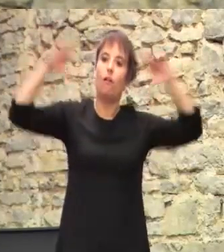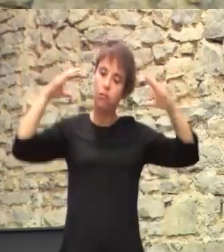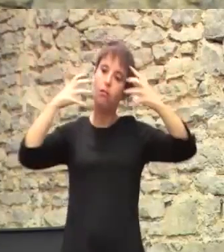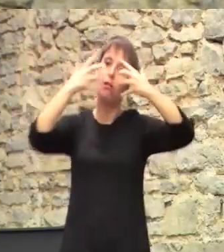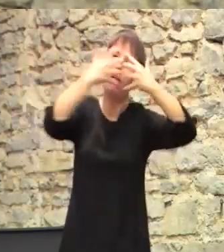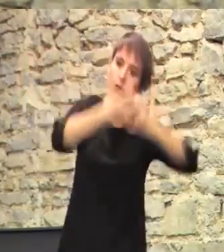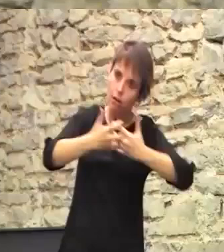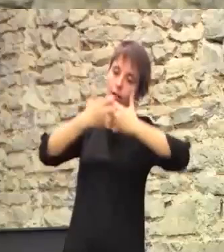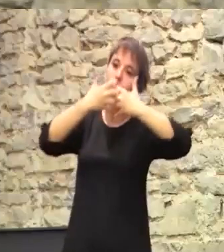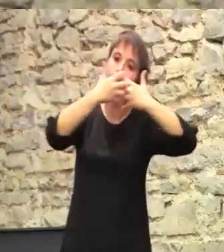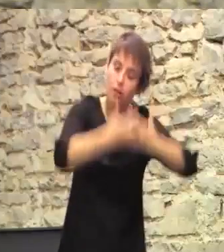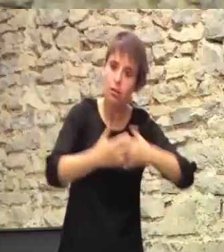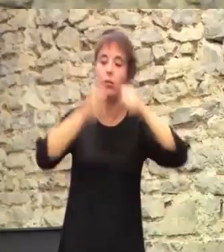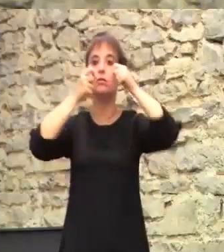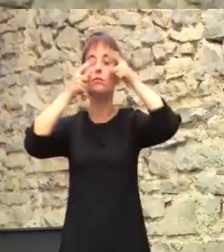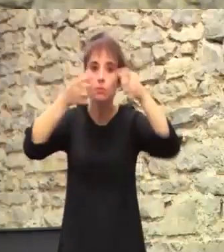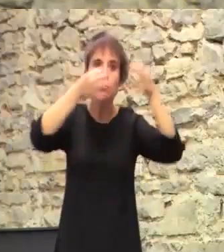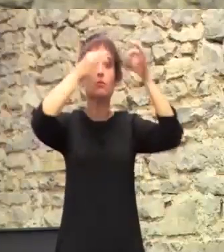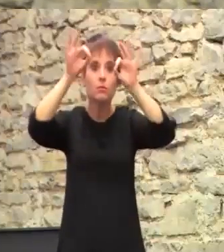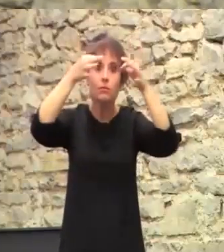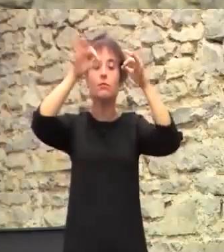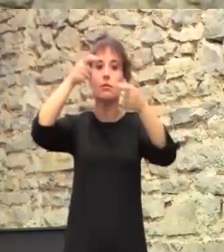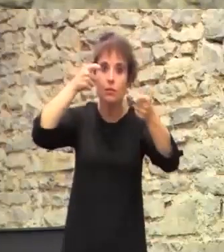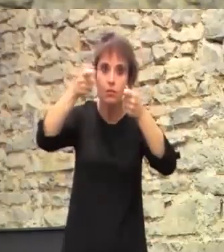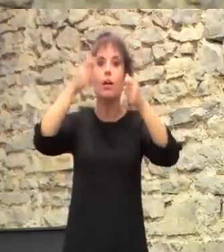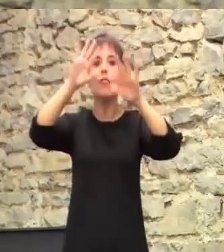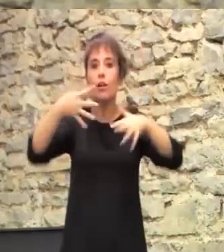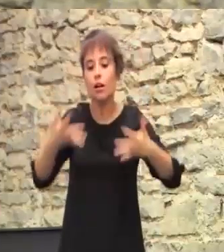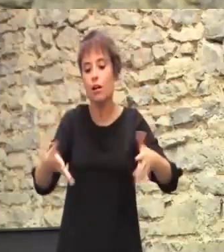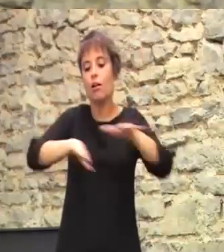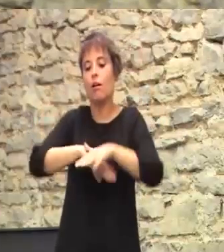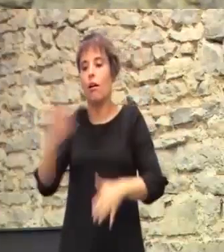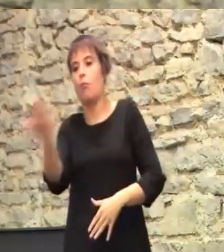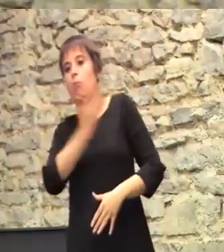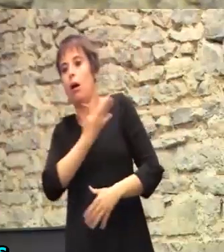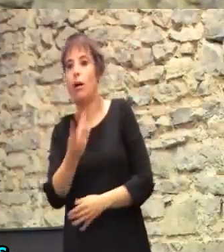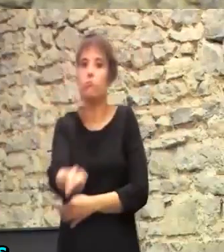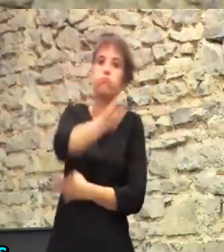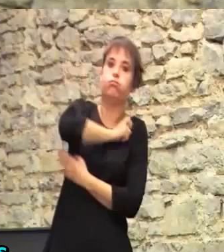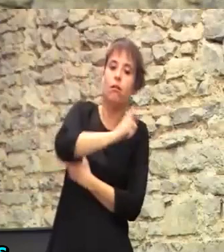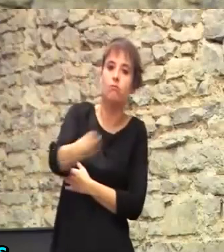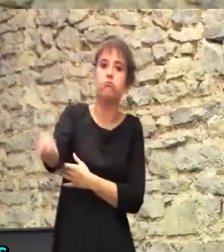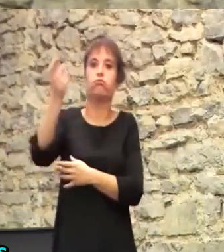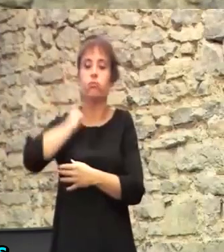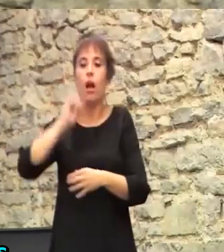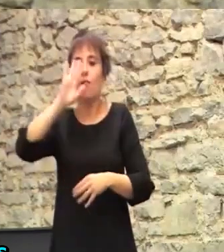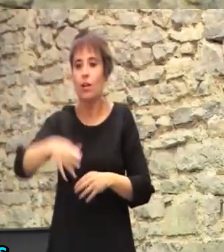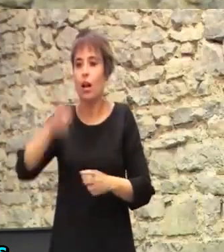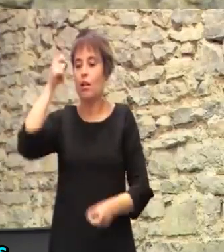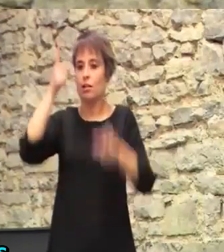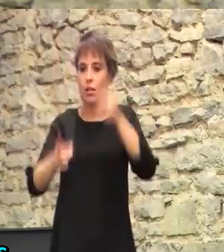sin bajar la guardia naturalizando los costes que nombra de coña a decir decisiones